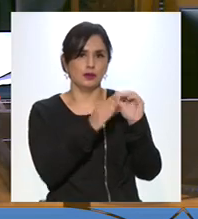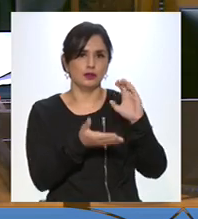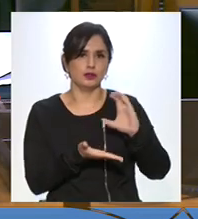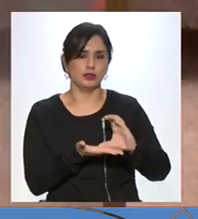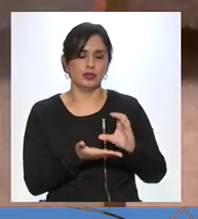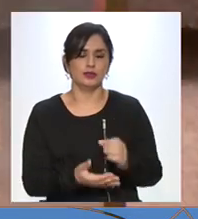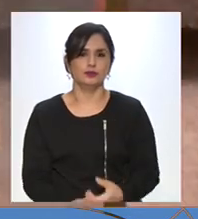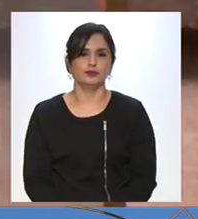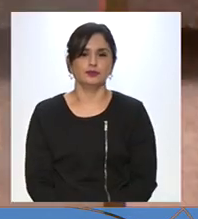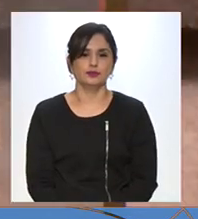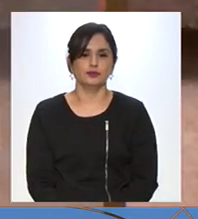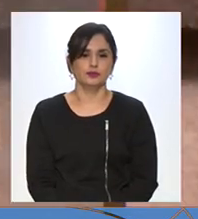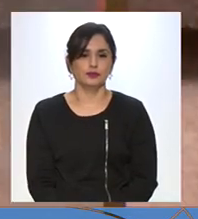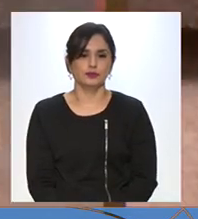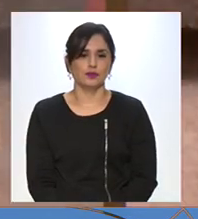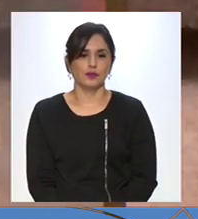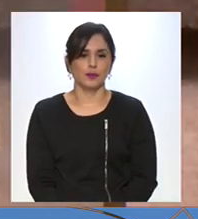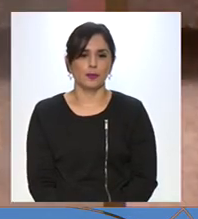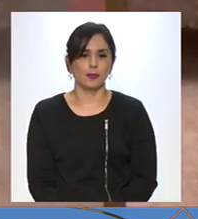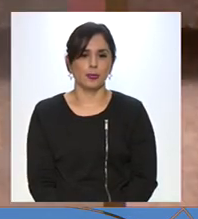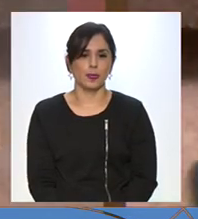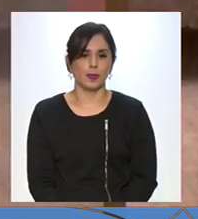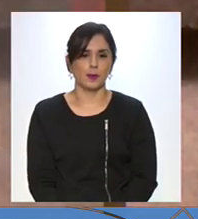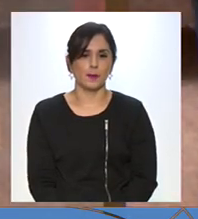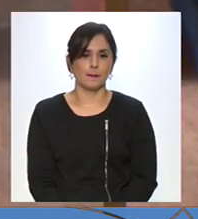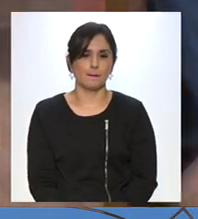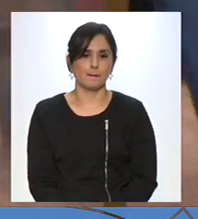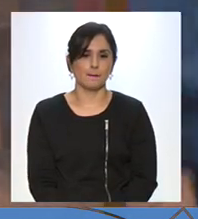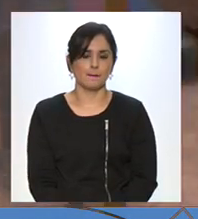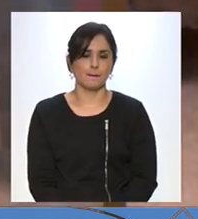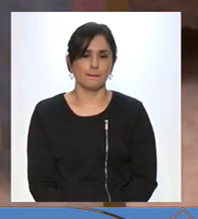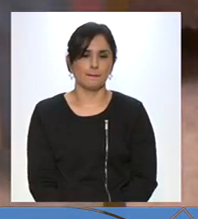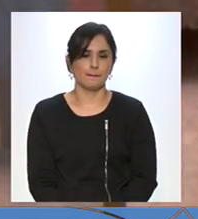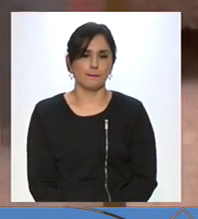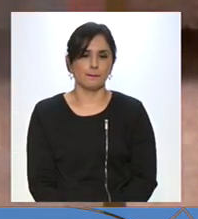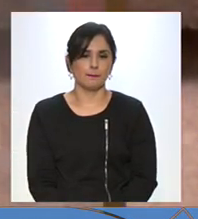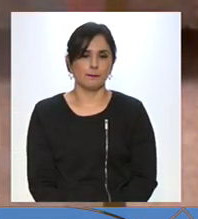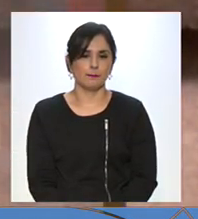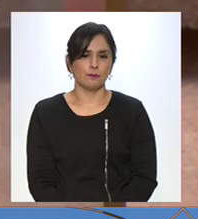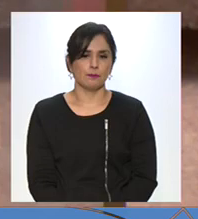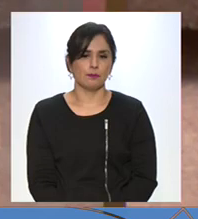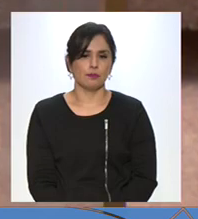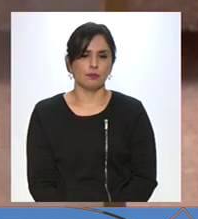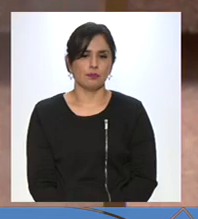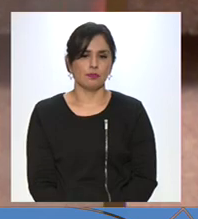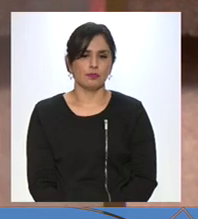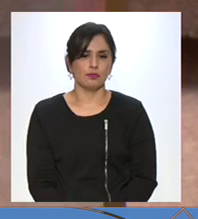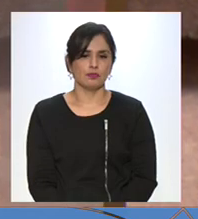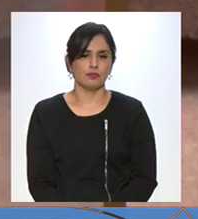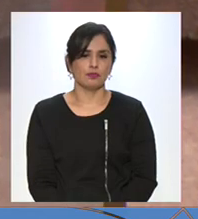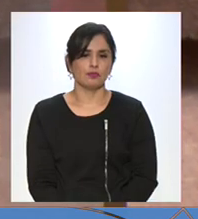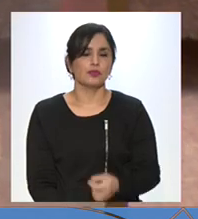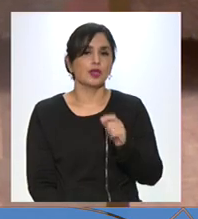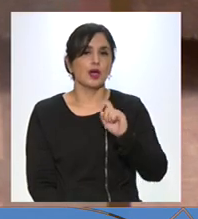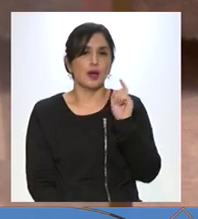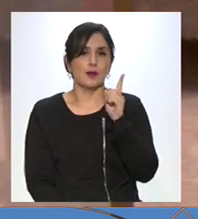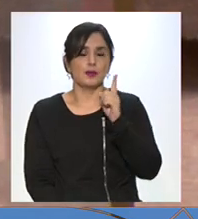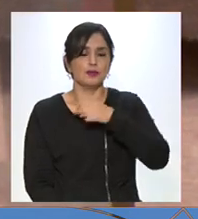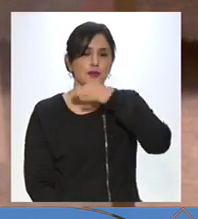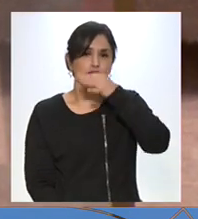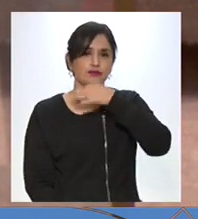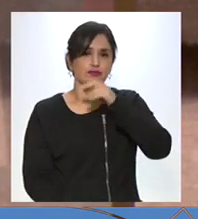Marcel. Quizás la última presentación que va a tener y la primera después de mucho tiempo de manera presencial en